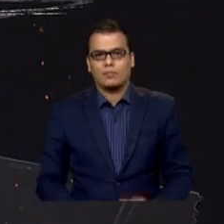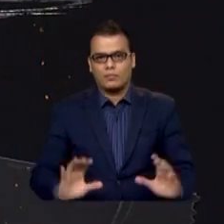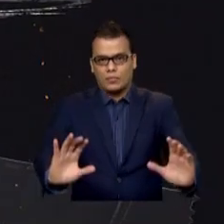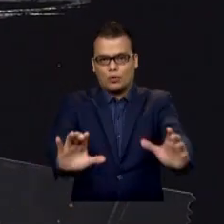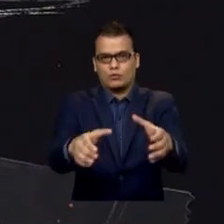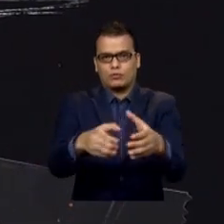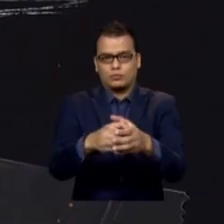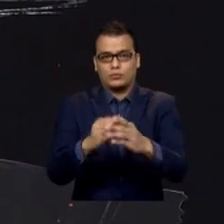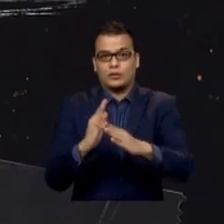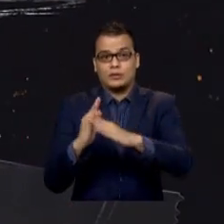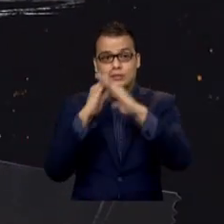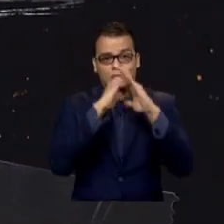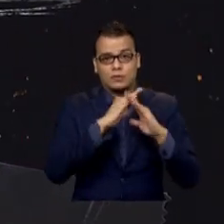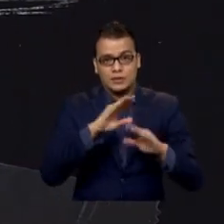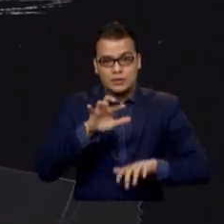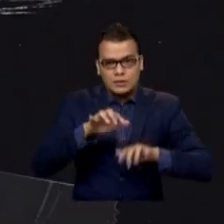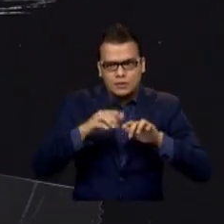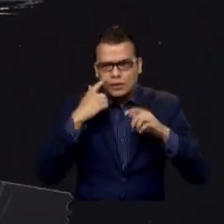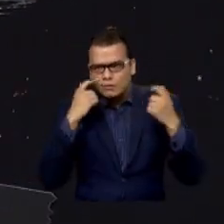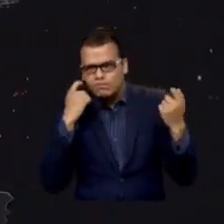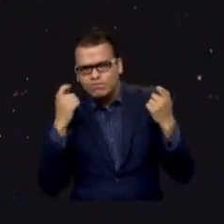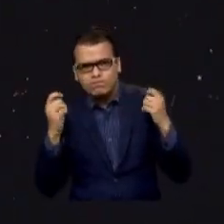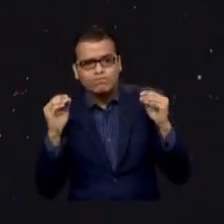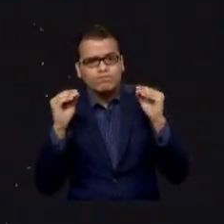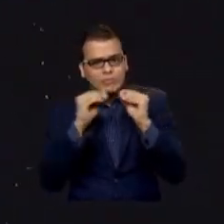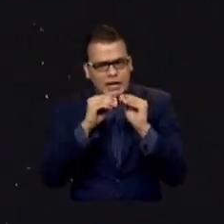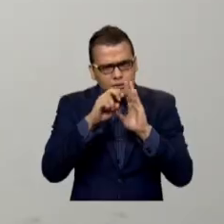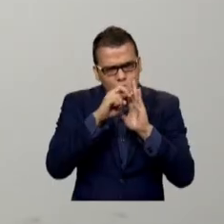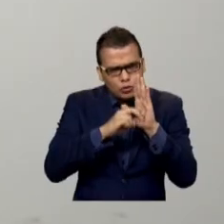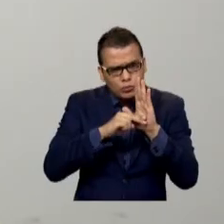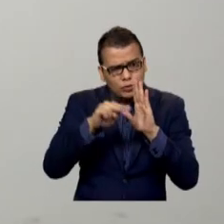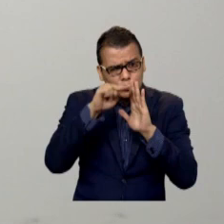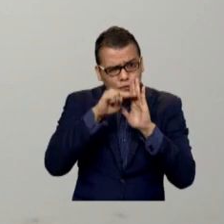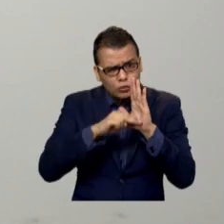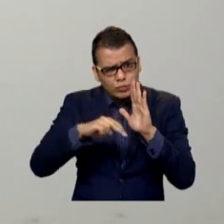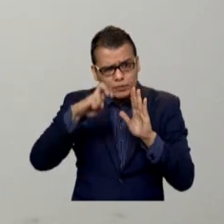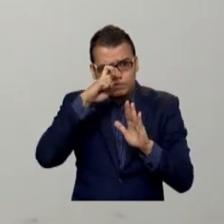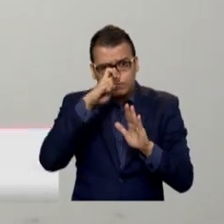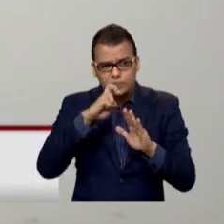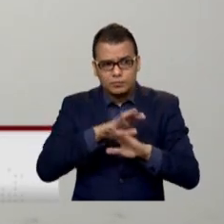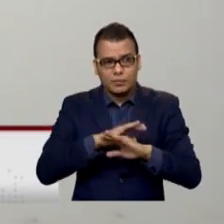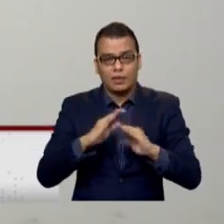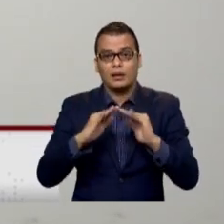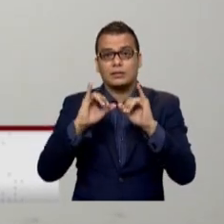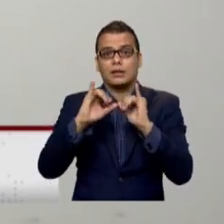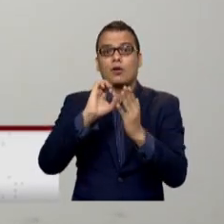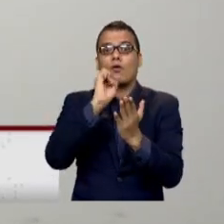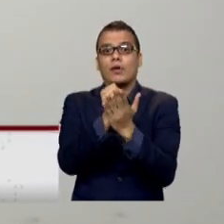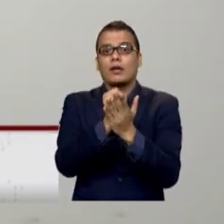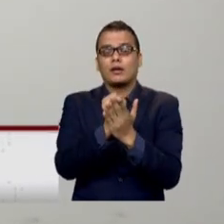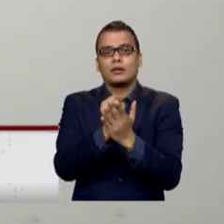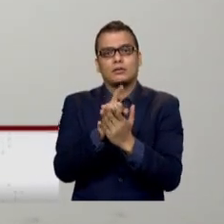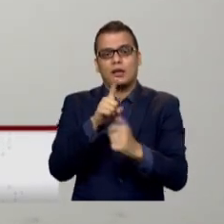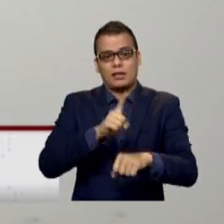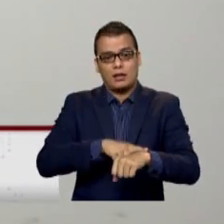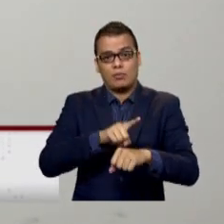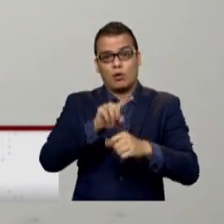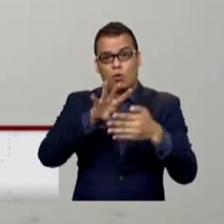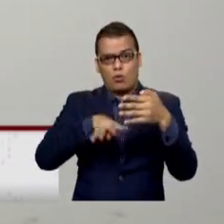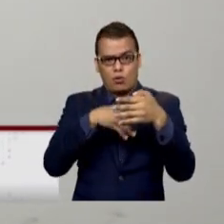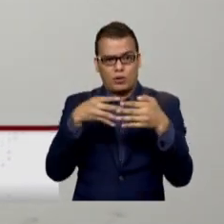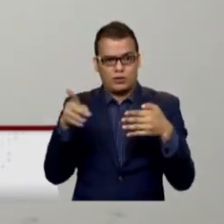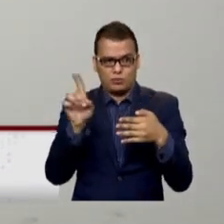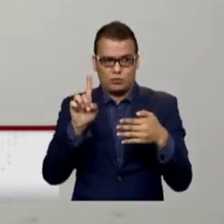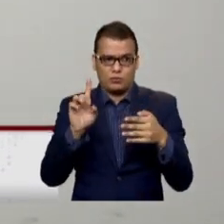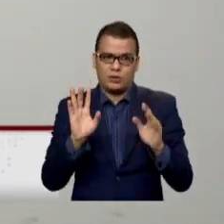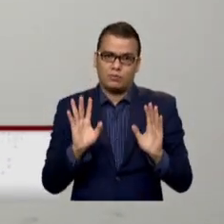Secretaría de Seguridad sigue trabajando en medidas más estrictas. No hemos decretado toque de queda. Lo que estamos evaluando es nuevamente